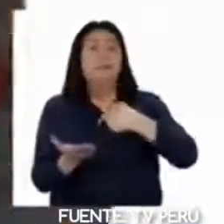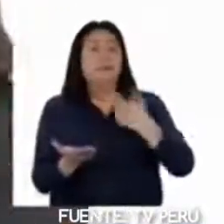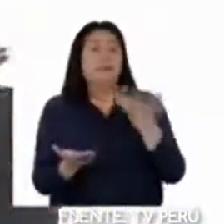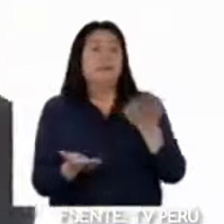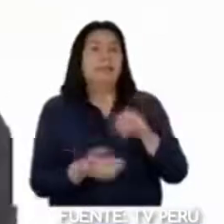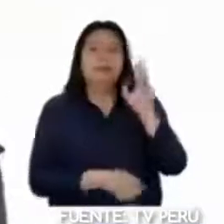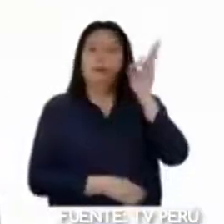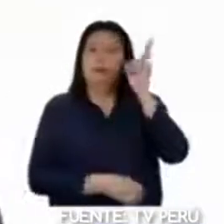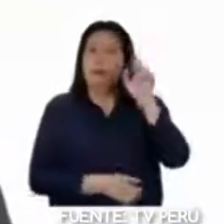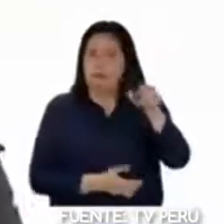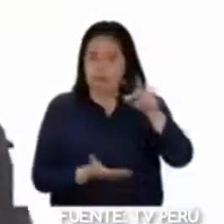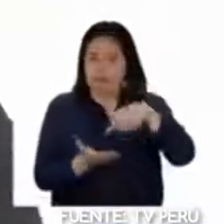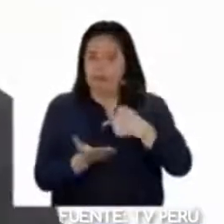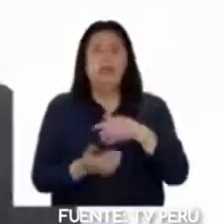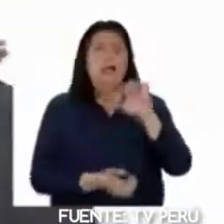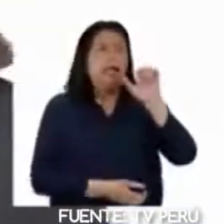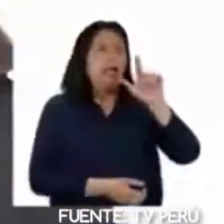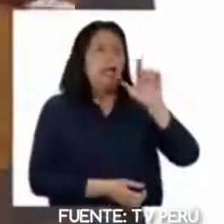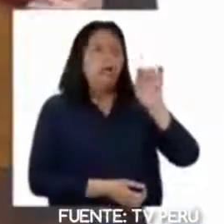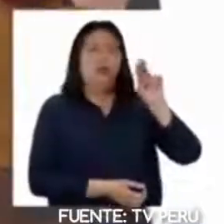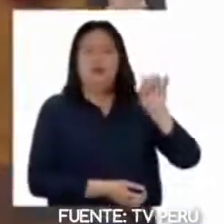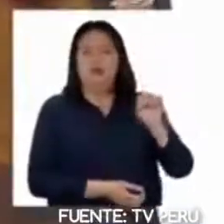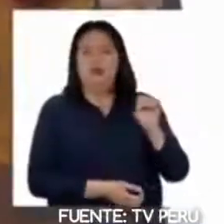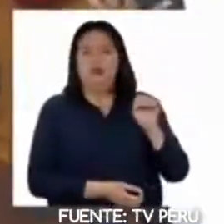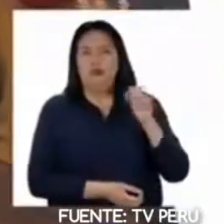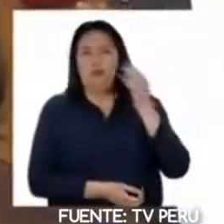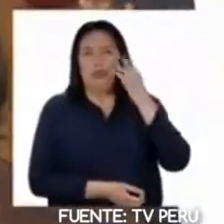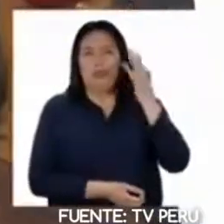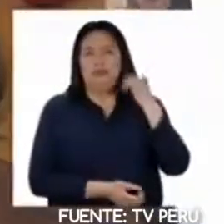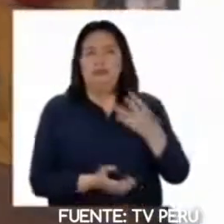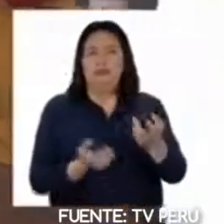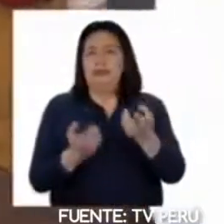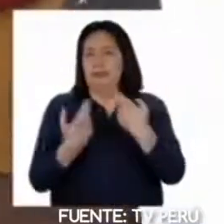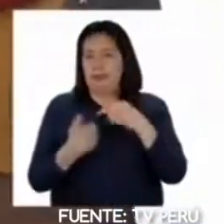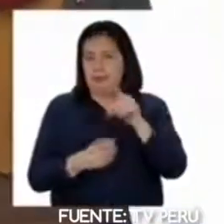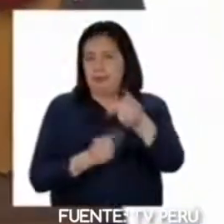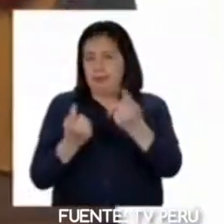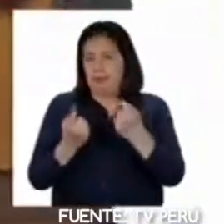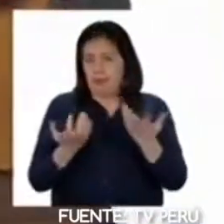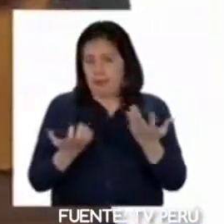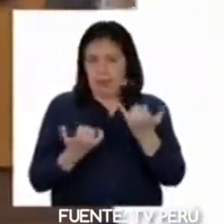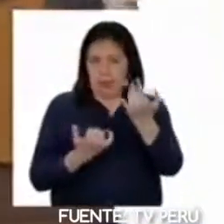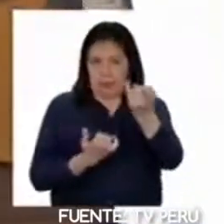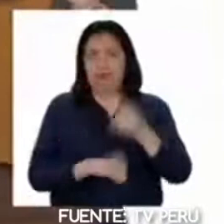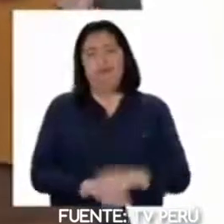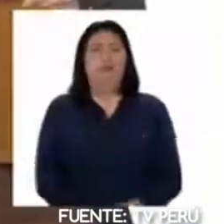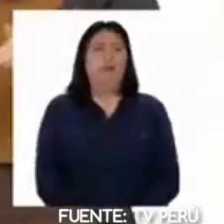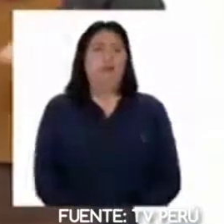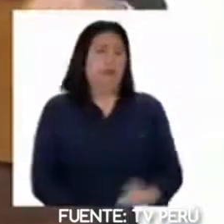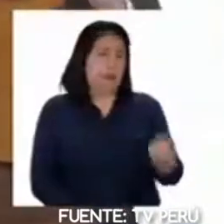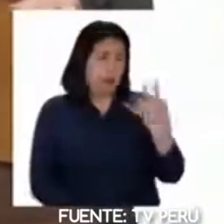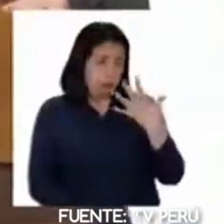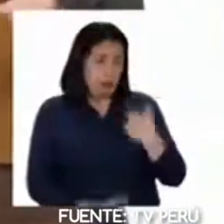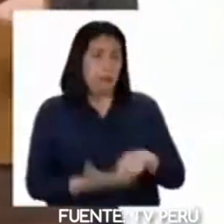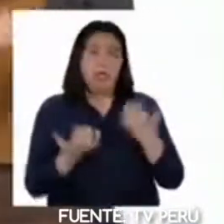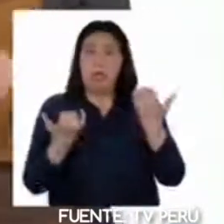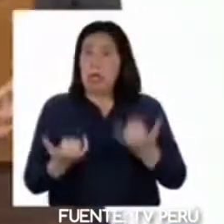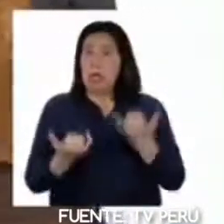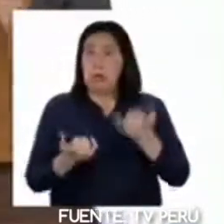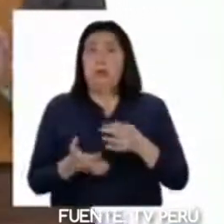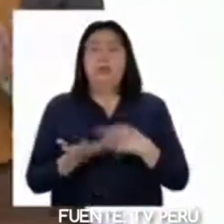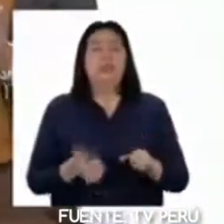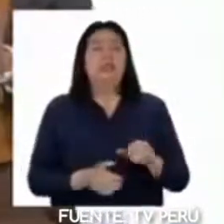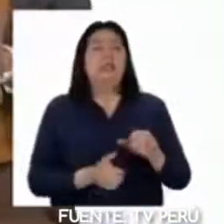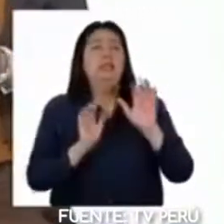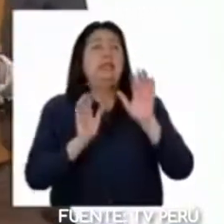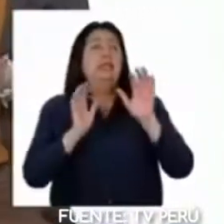mensaje. Profesor, es un mensaje de Alonso desde Chiclayo y nos quiere dar la respuesta a la pregunta que usted nos ha hecho. Dice que lo que le toca